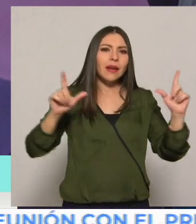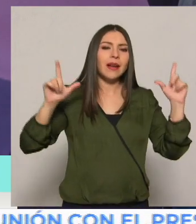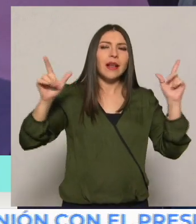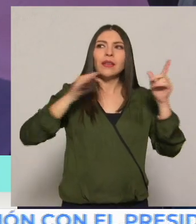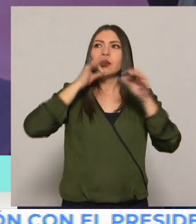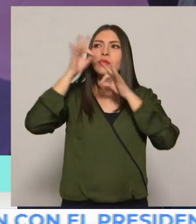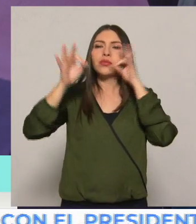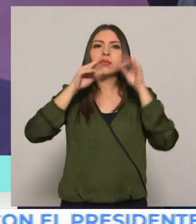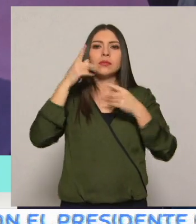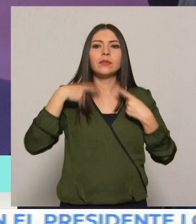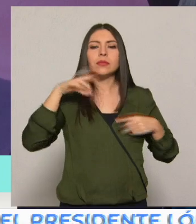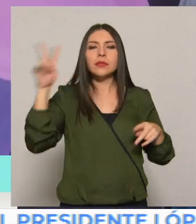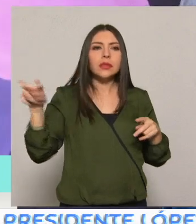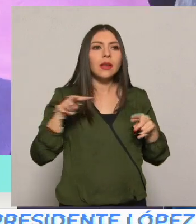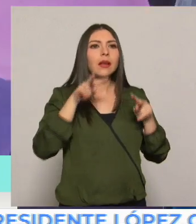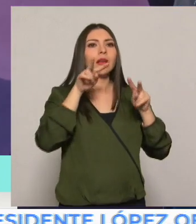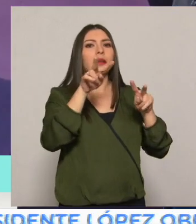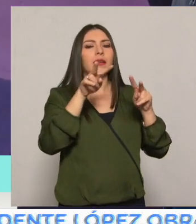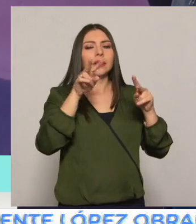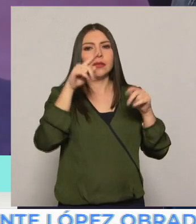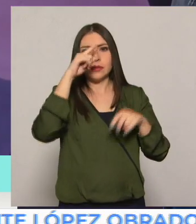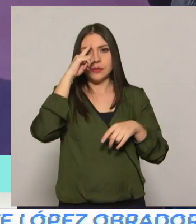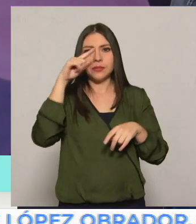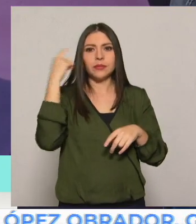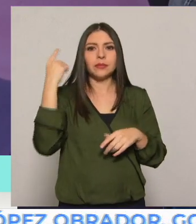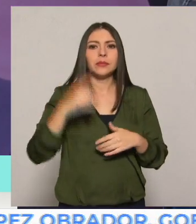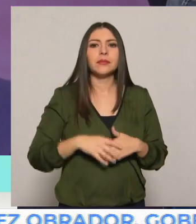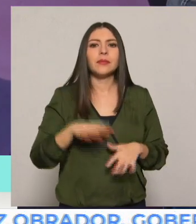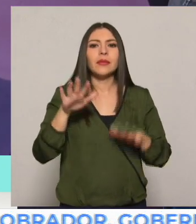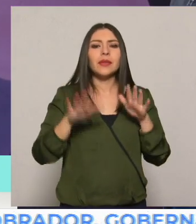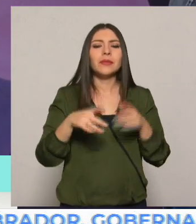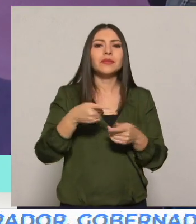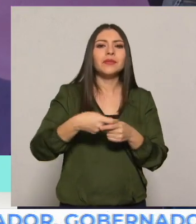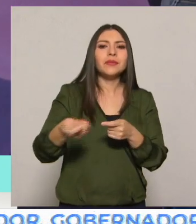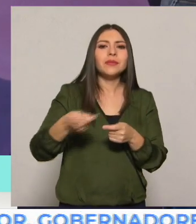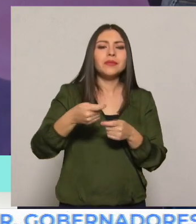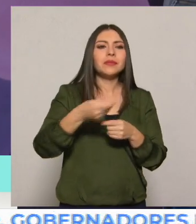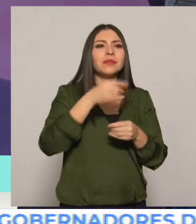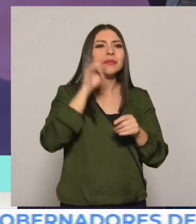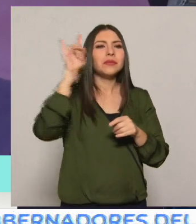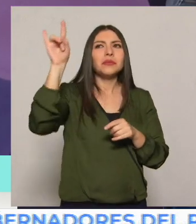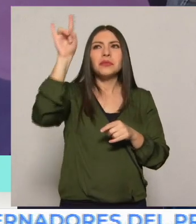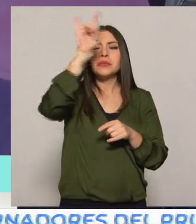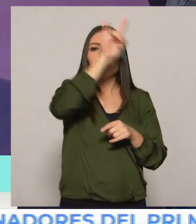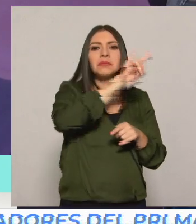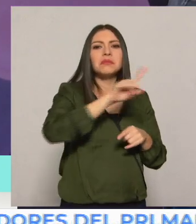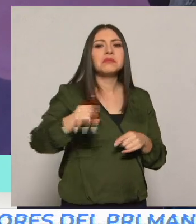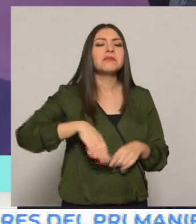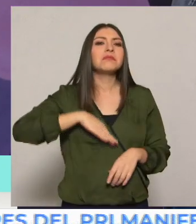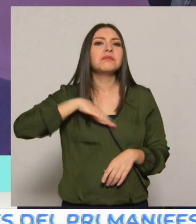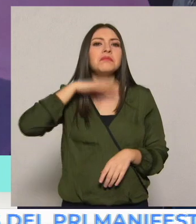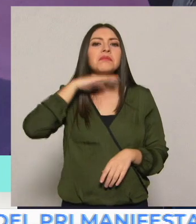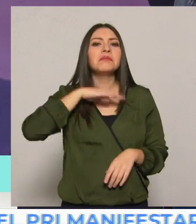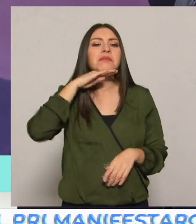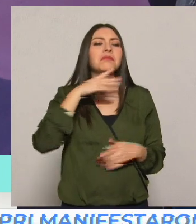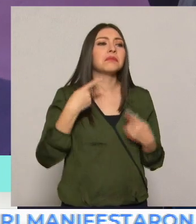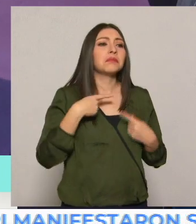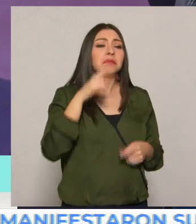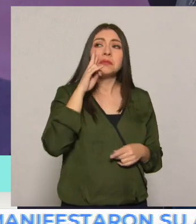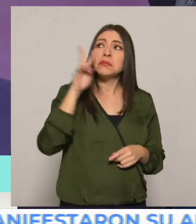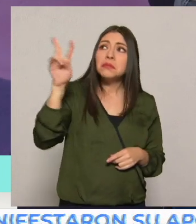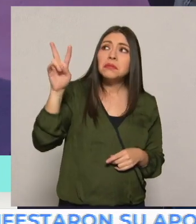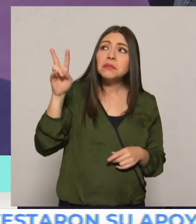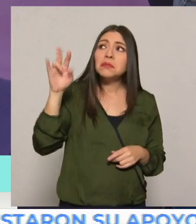¿no? Que sean visibles para todas las personas. A veces los fotovolantes que se emiten en la FIPEDE pues pasan desapercibidos, que en realidad quien los mira, aunque